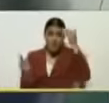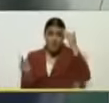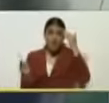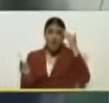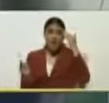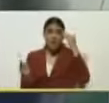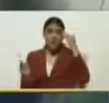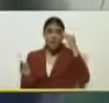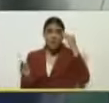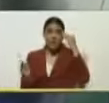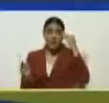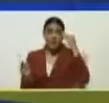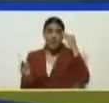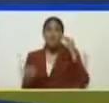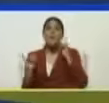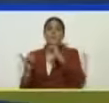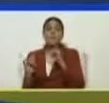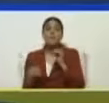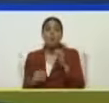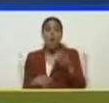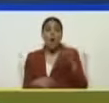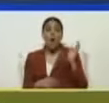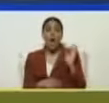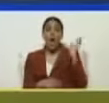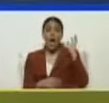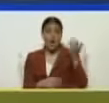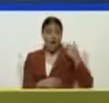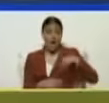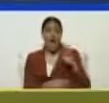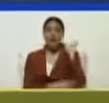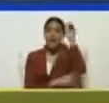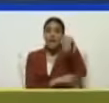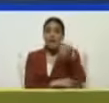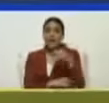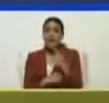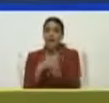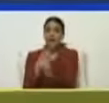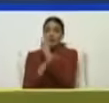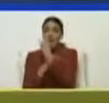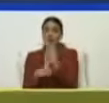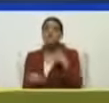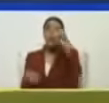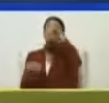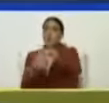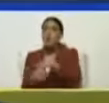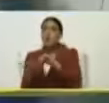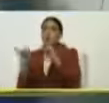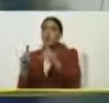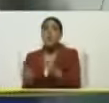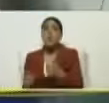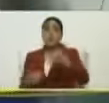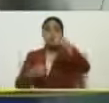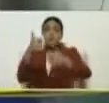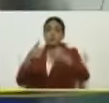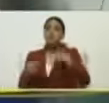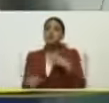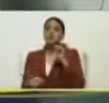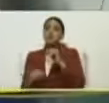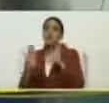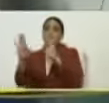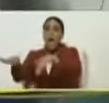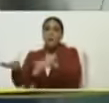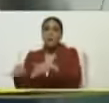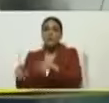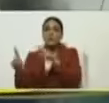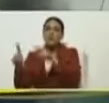Margloris, el pueblo argentino se dejó engañar y votó por un desconocido que sacó una motosierra